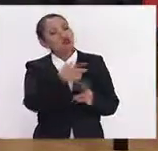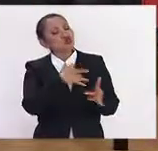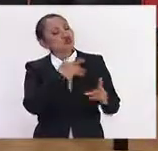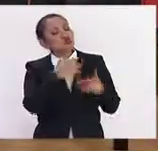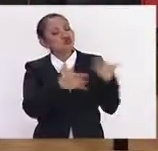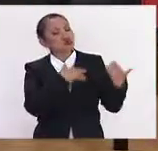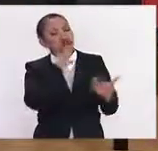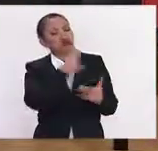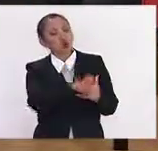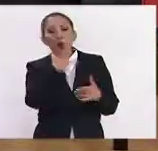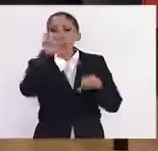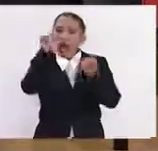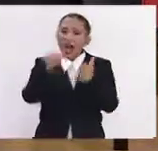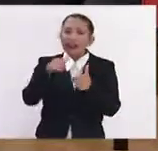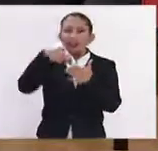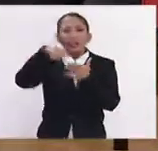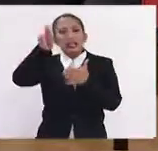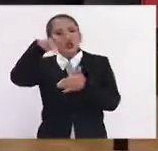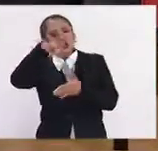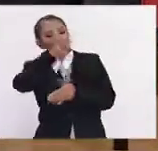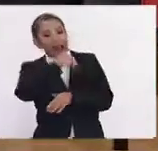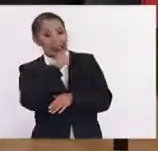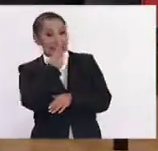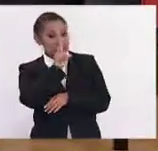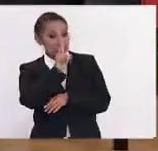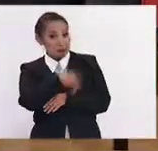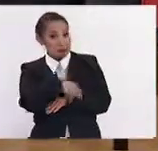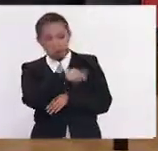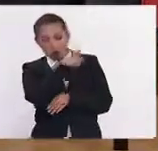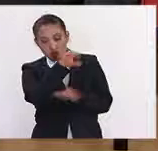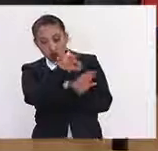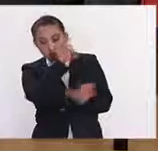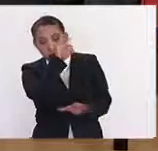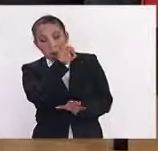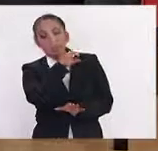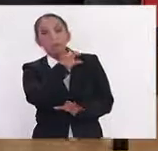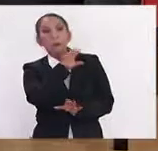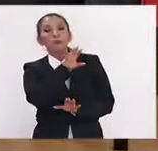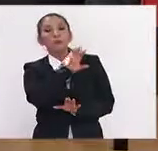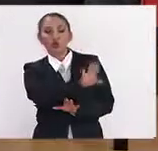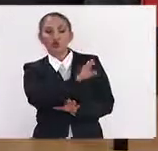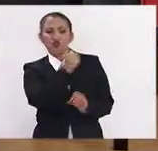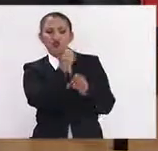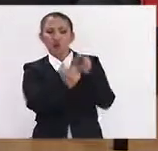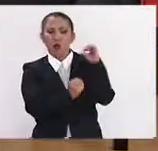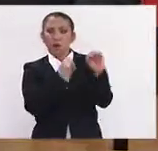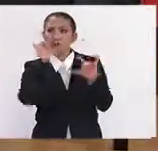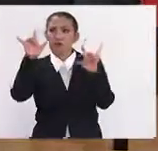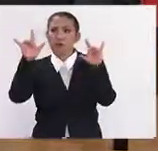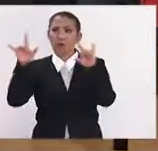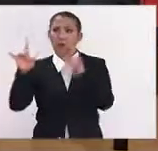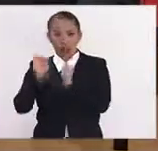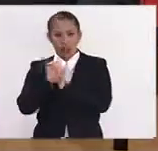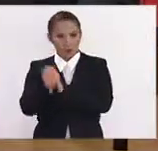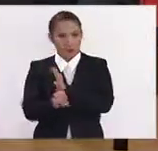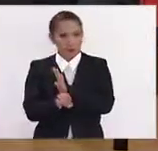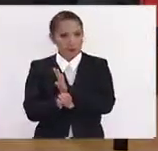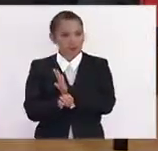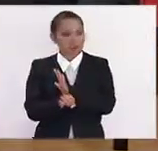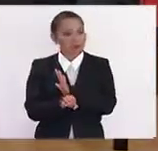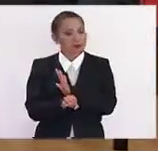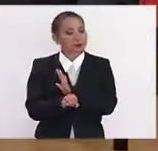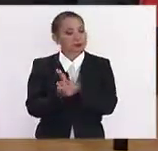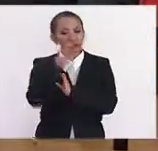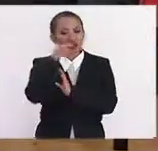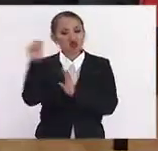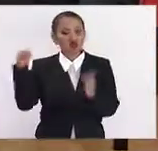para ti, pues el arte, la pintura, y además hay que destacar que tus obras, por ejemplo,